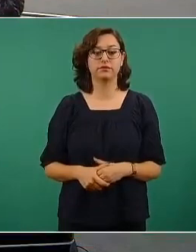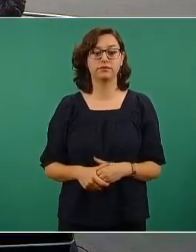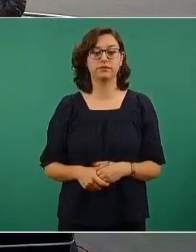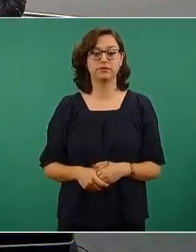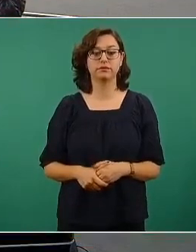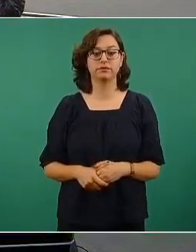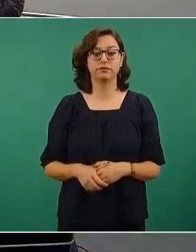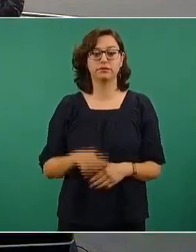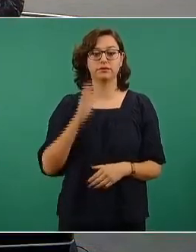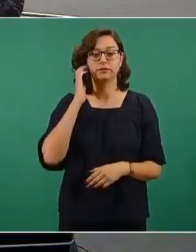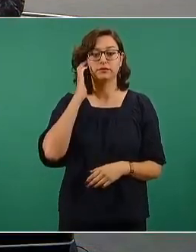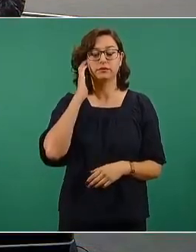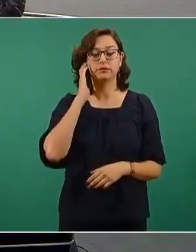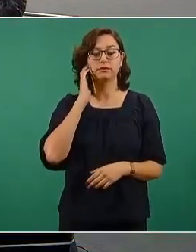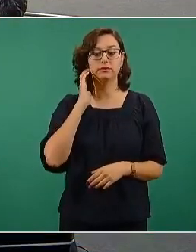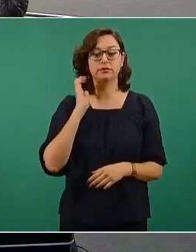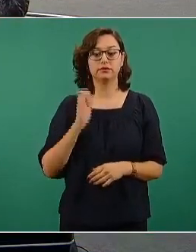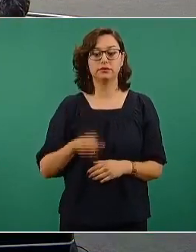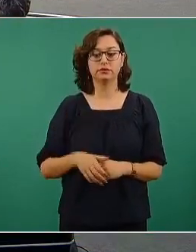Es